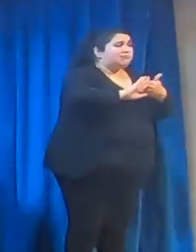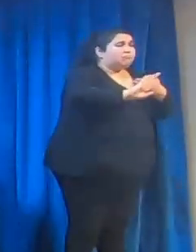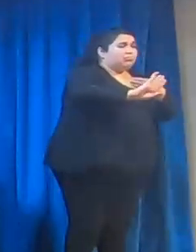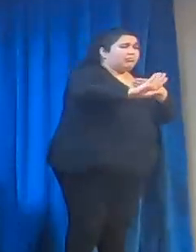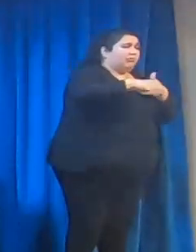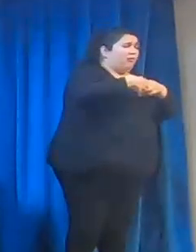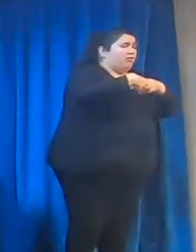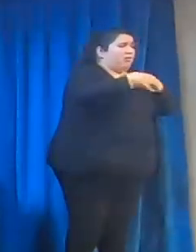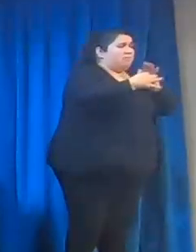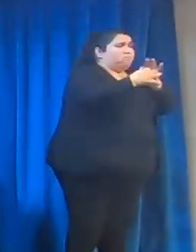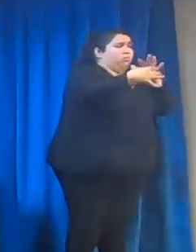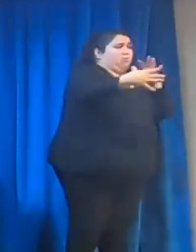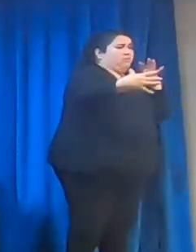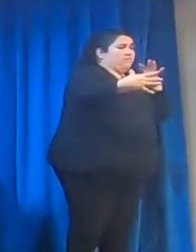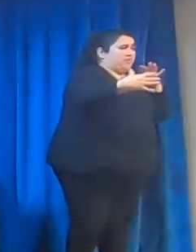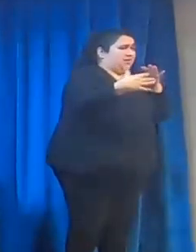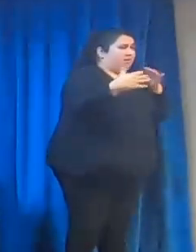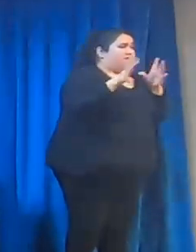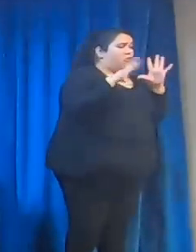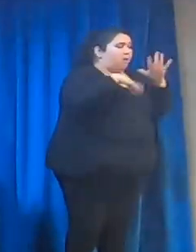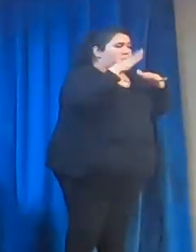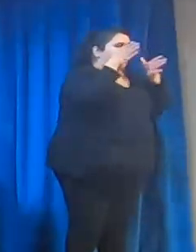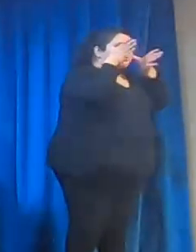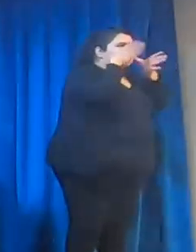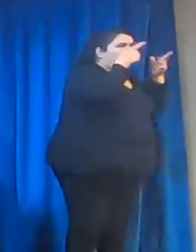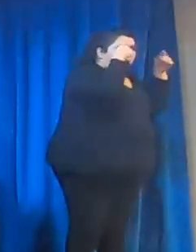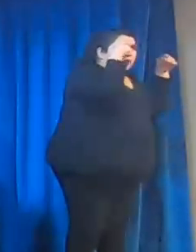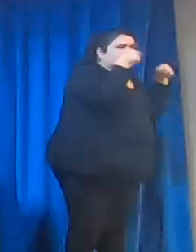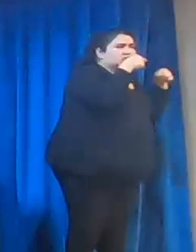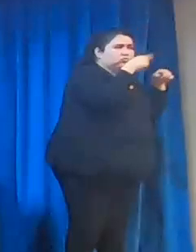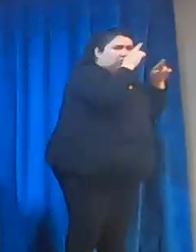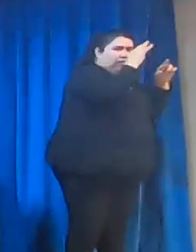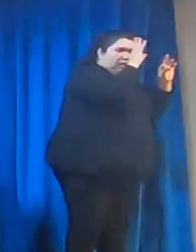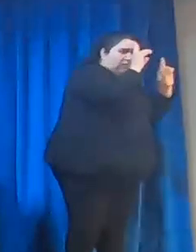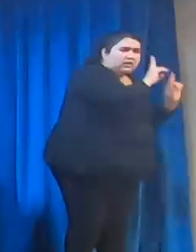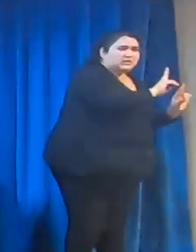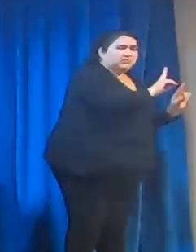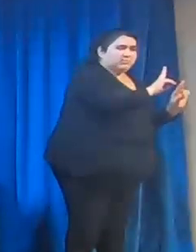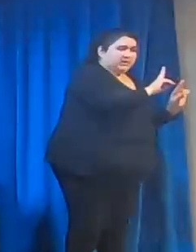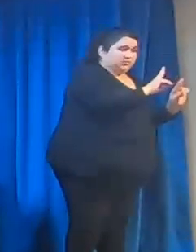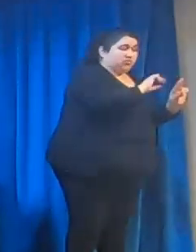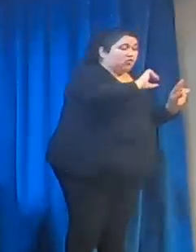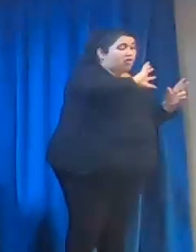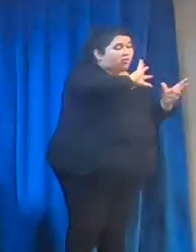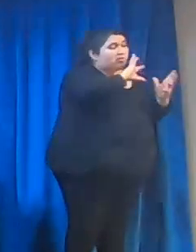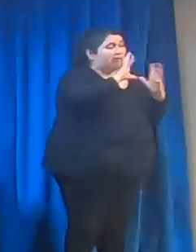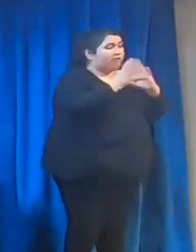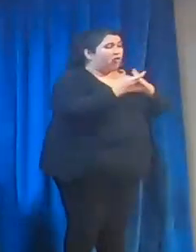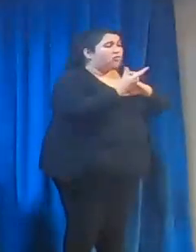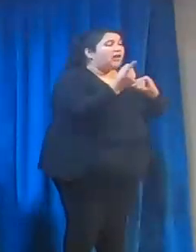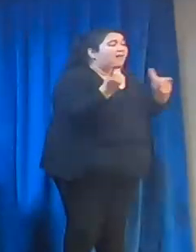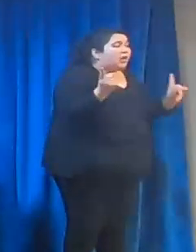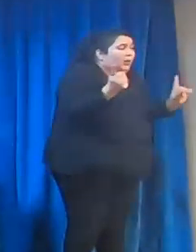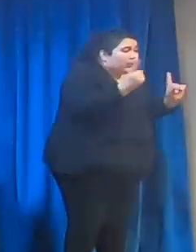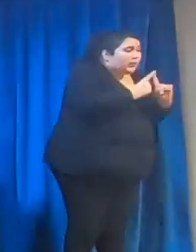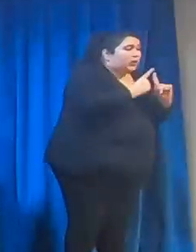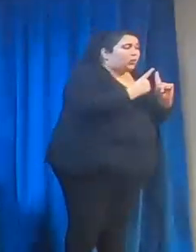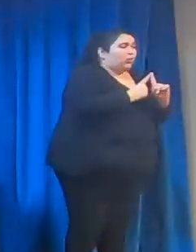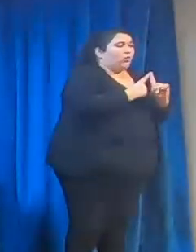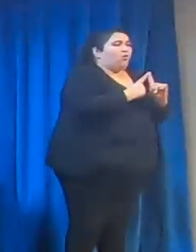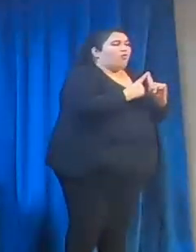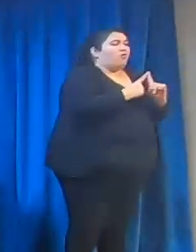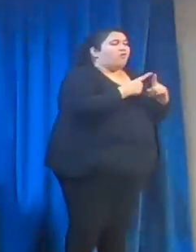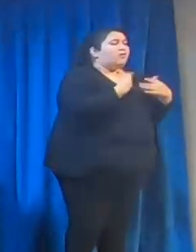desancladas del entramado de condiciones institucionales que las producen. Estamos hablando de configuraciones, de vínculos, ¿sí?,